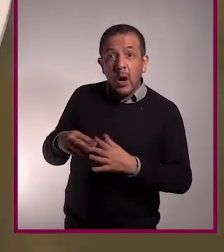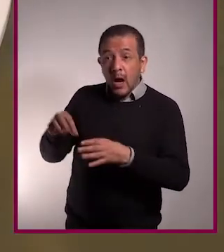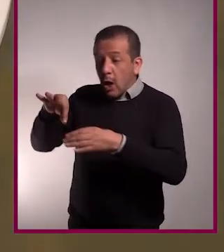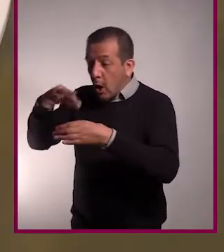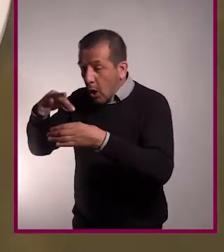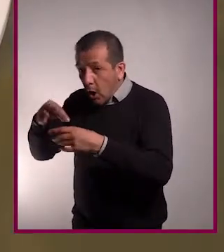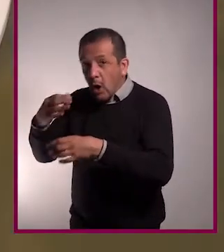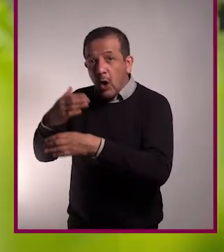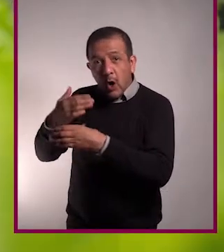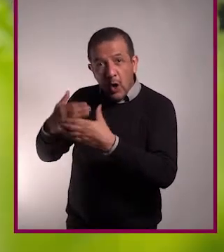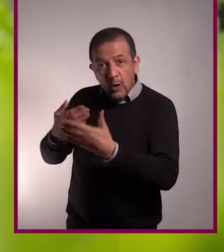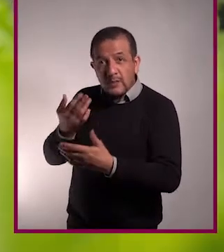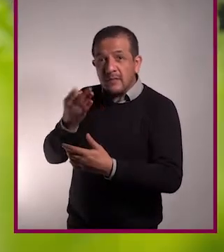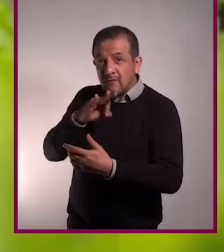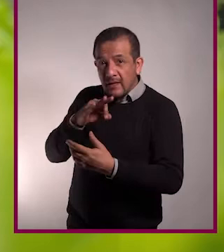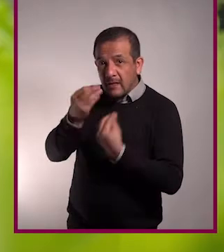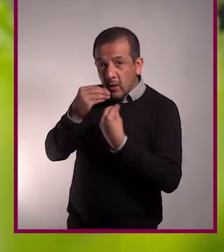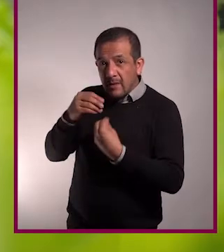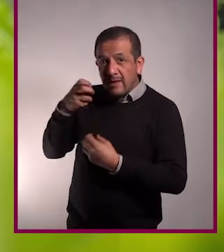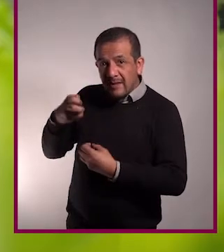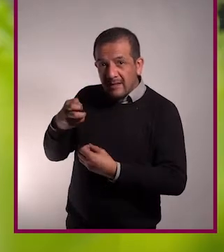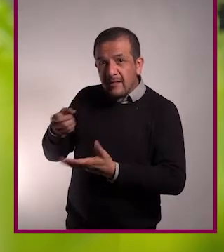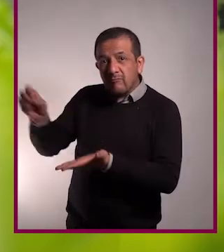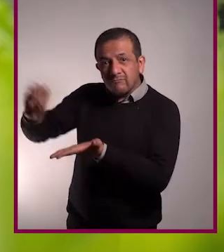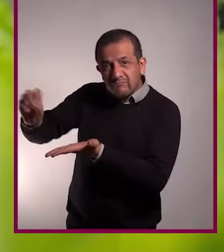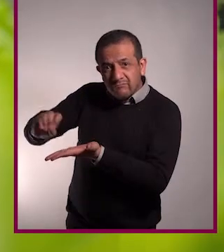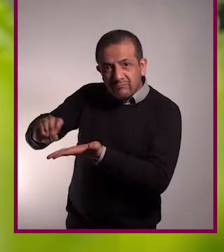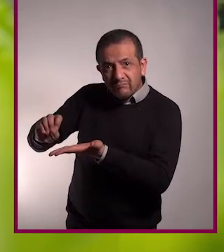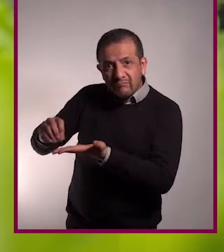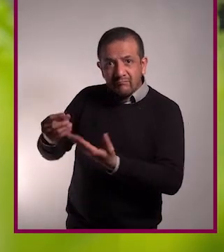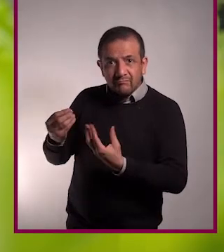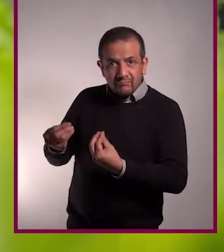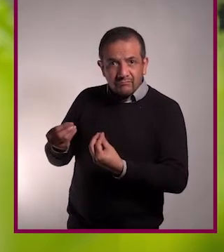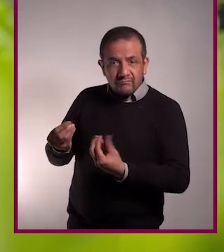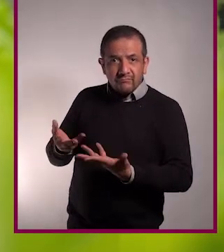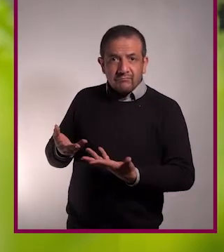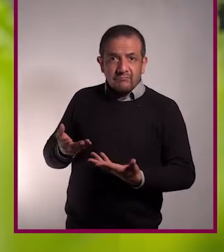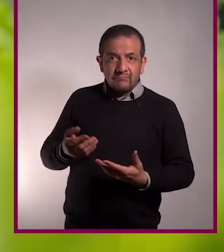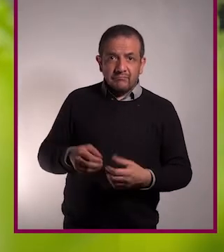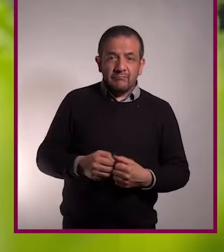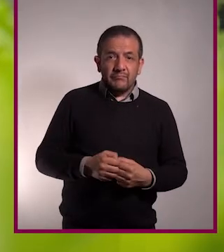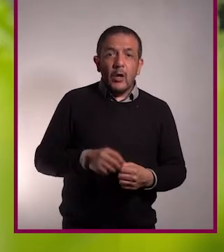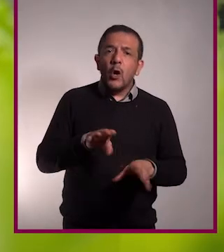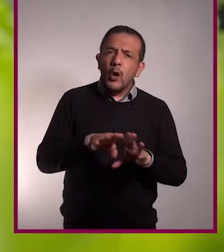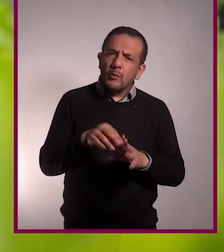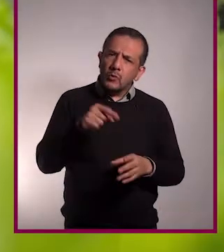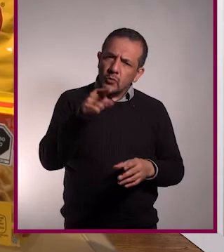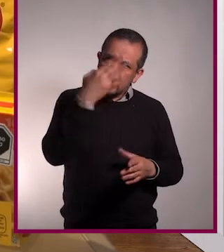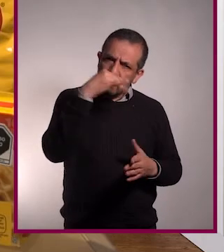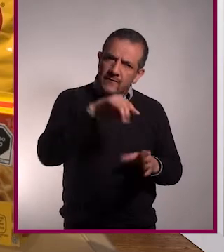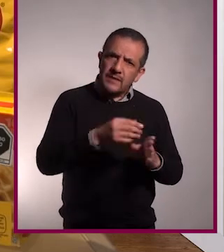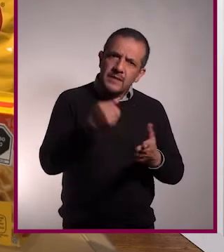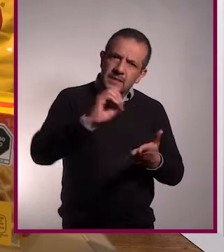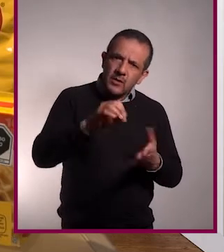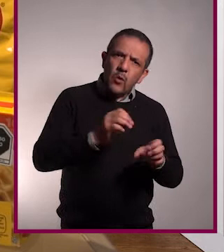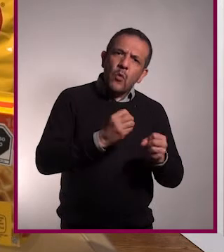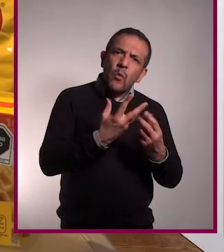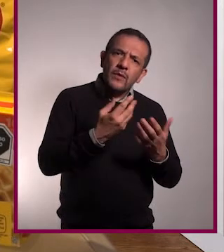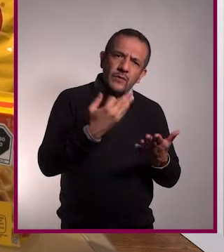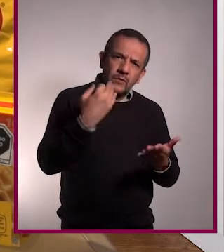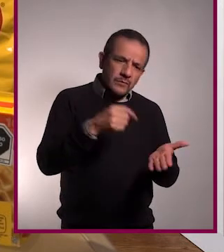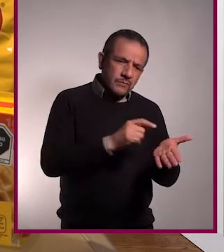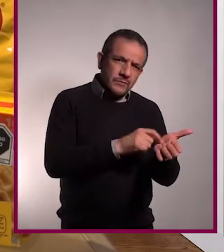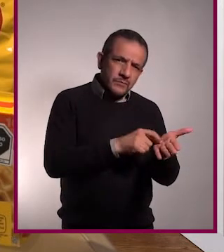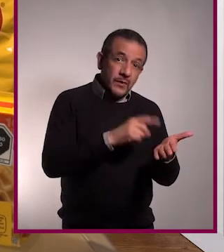principal fuente son los alimentos ultraprocesados, que en su mayoría tienen sal en exceso y por lo tanto son muy altos en sodio. ¿Cómo saber cuánta sal